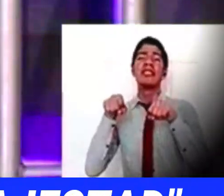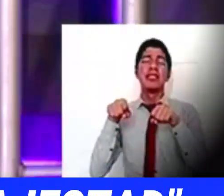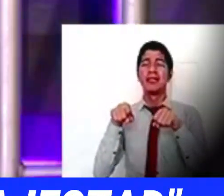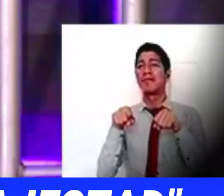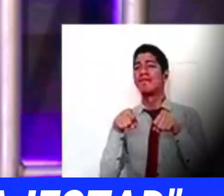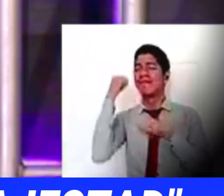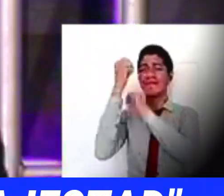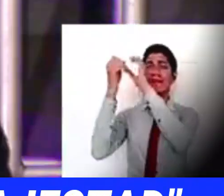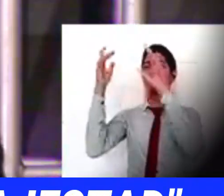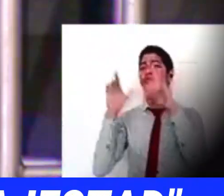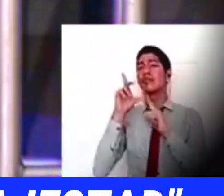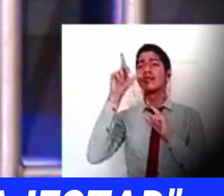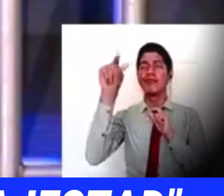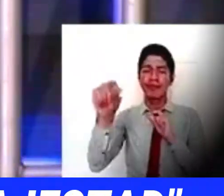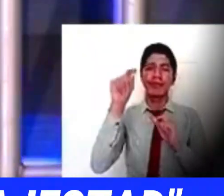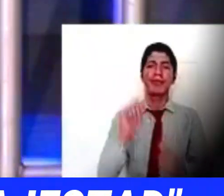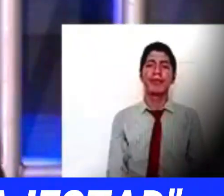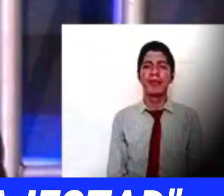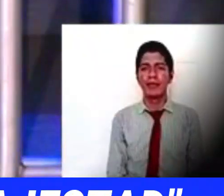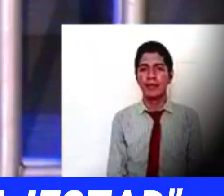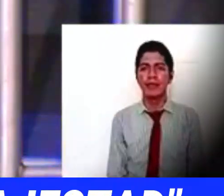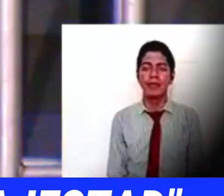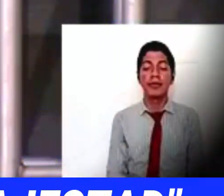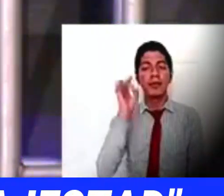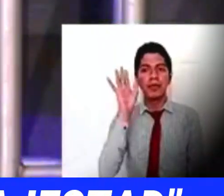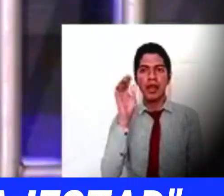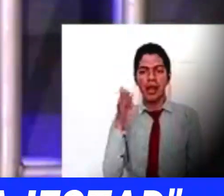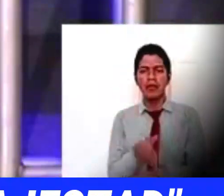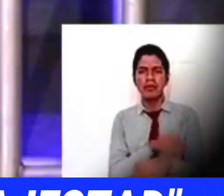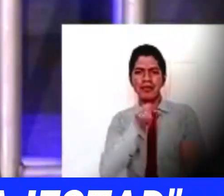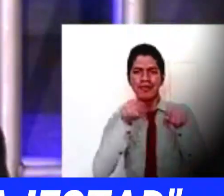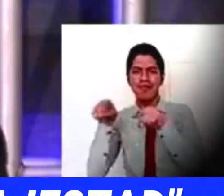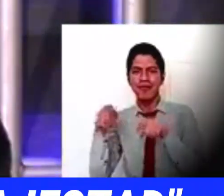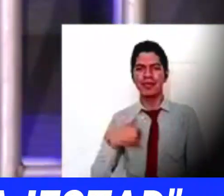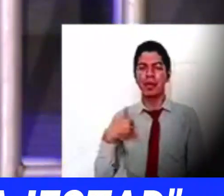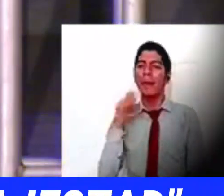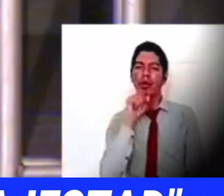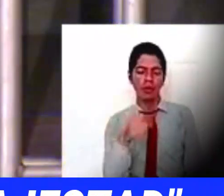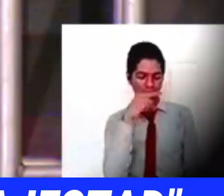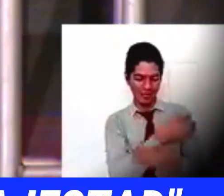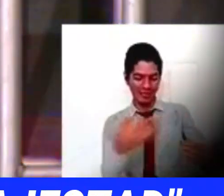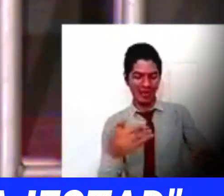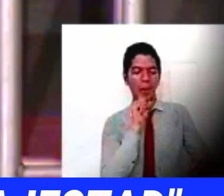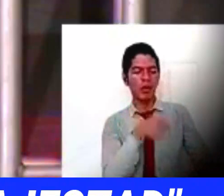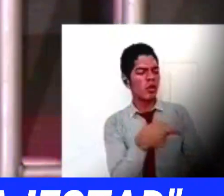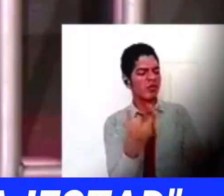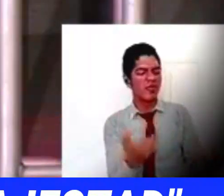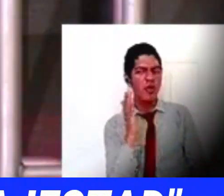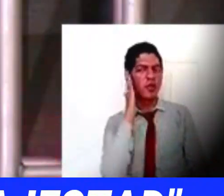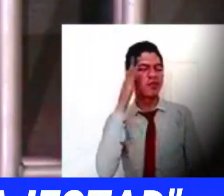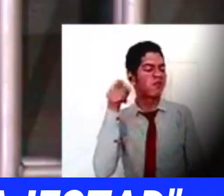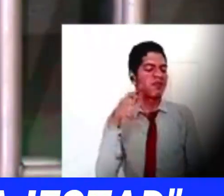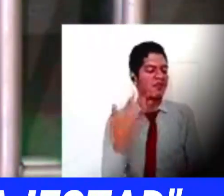muchachos en su temprana edad. Usted le pregunta a un niño qué quiere ser y algunos dicen: yo quiero ser policía, yo quiero